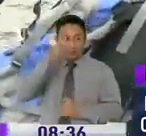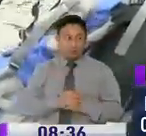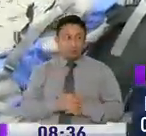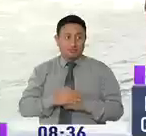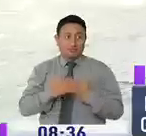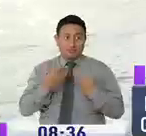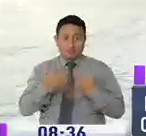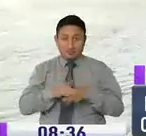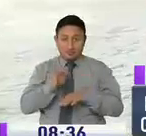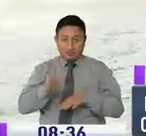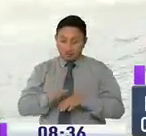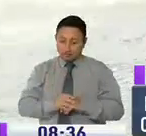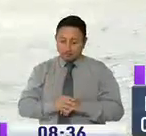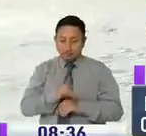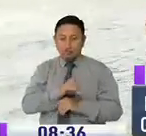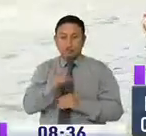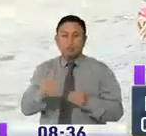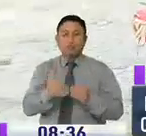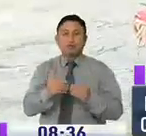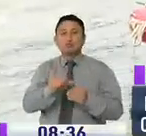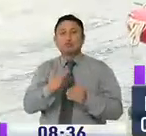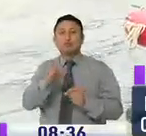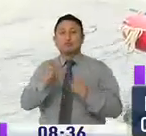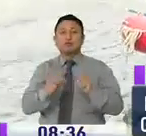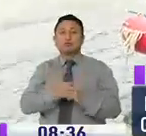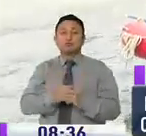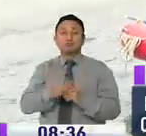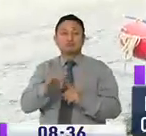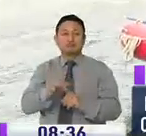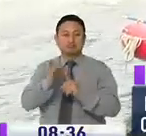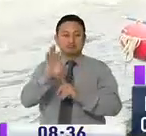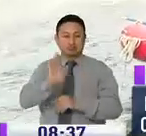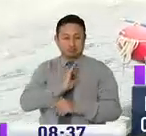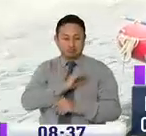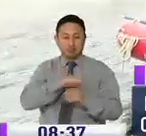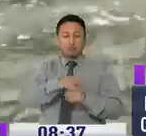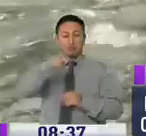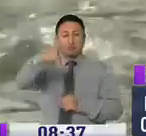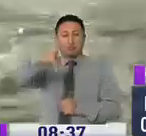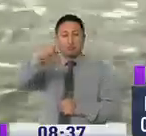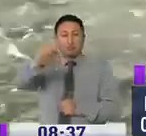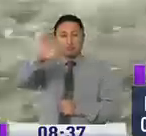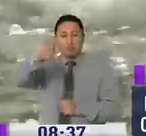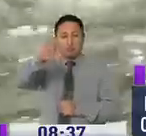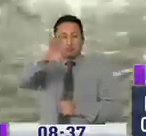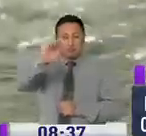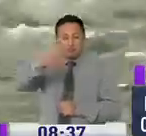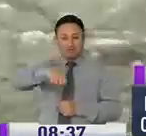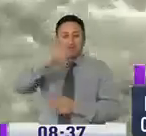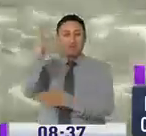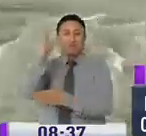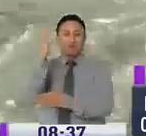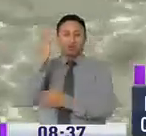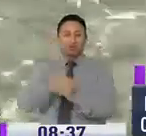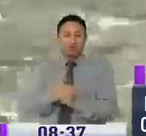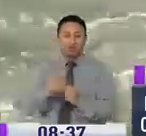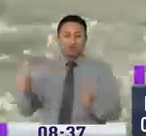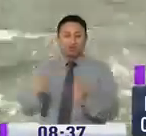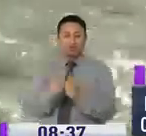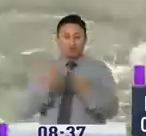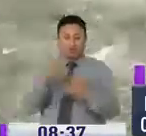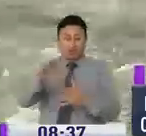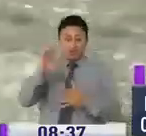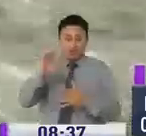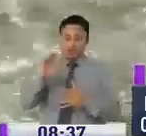su búsqueda. A ellos se han unido personal especializado de Patate y Baños, pero lastimosamente sin